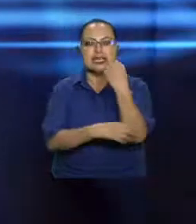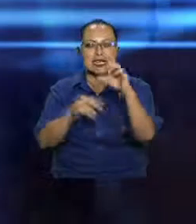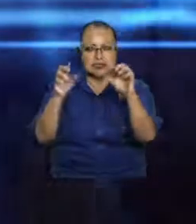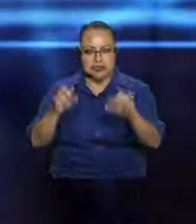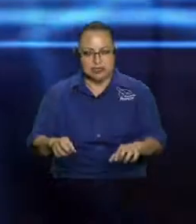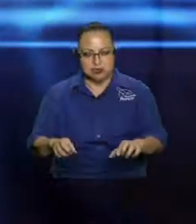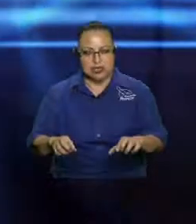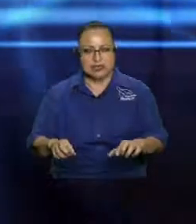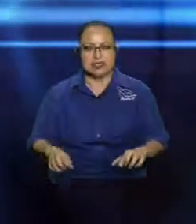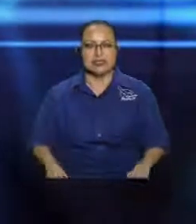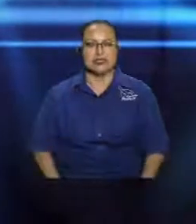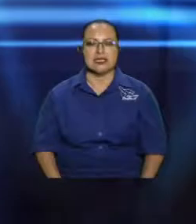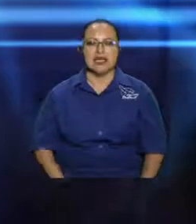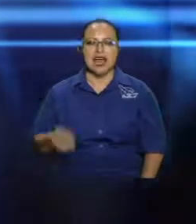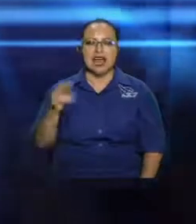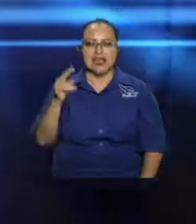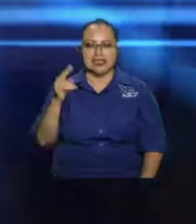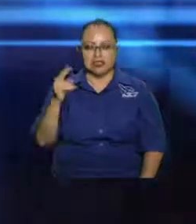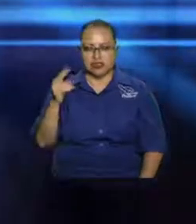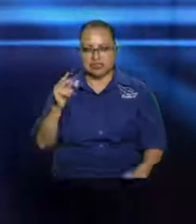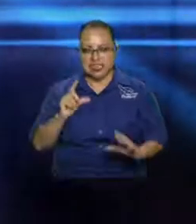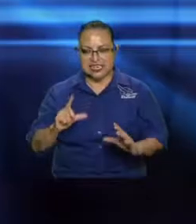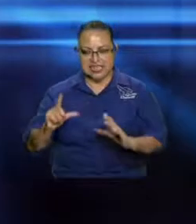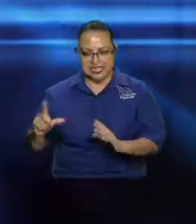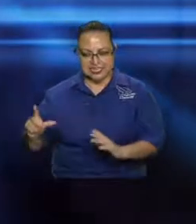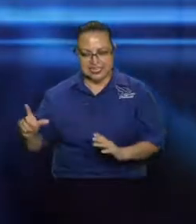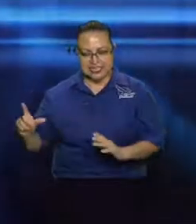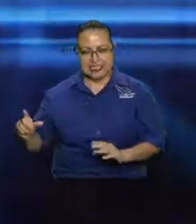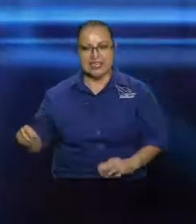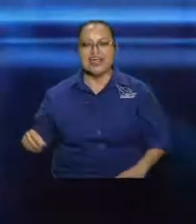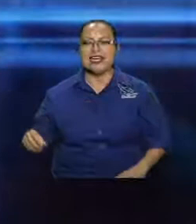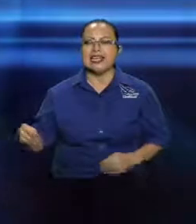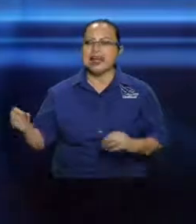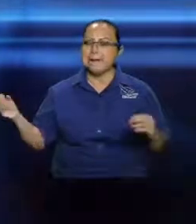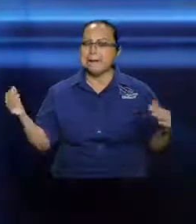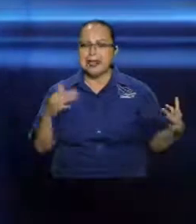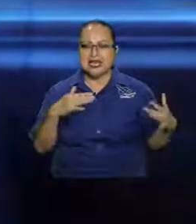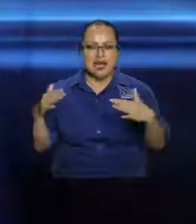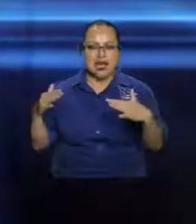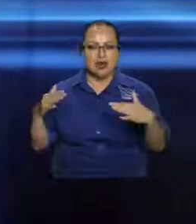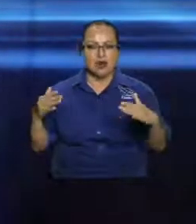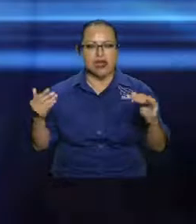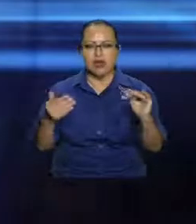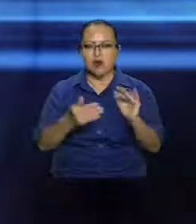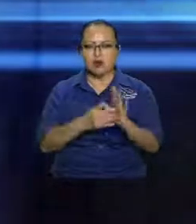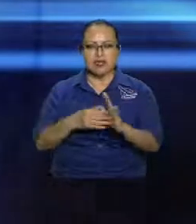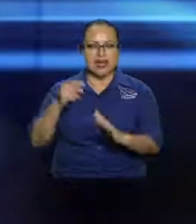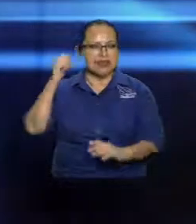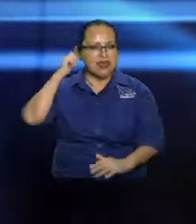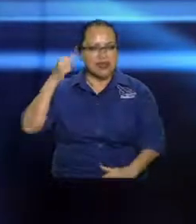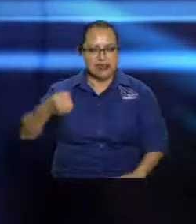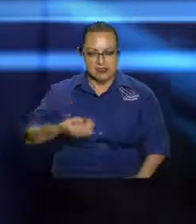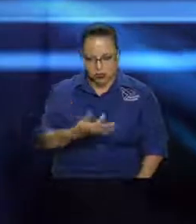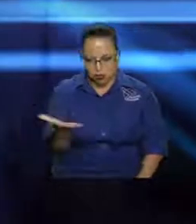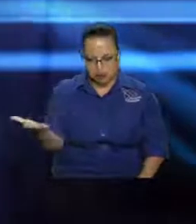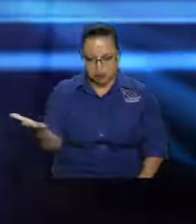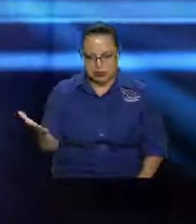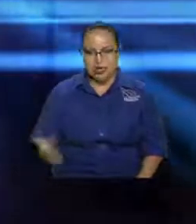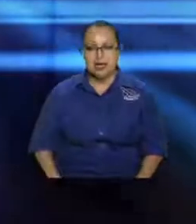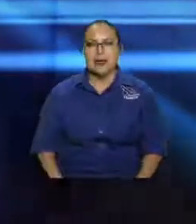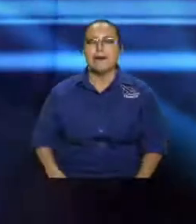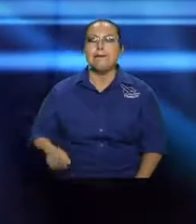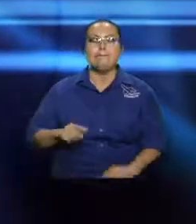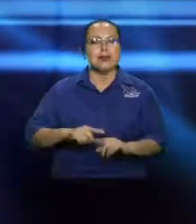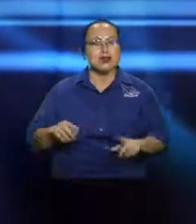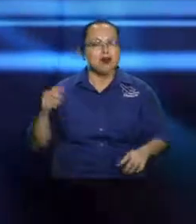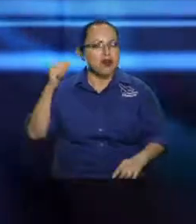Oreb y Zeeb. Cuando pelearon contra Gedeón, este los venció.